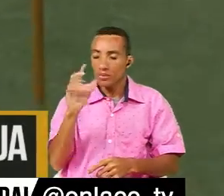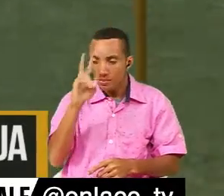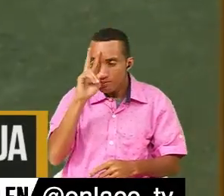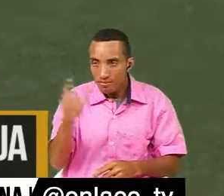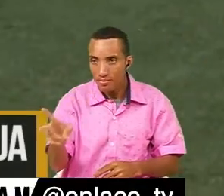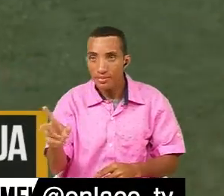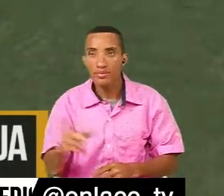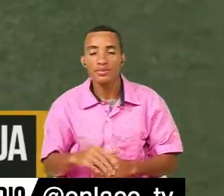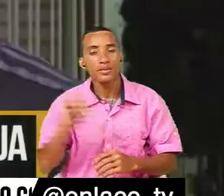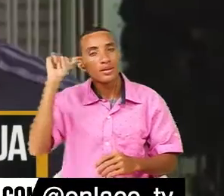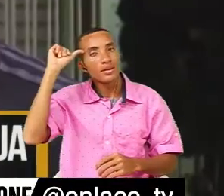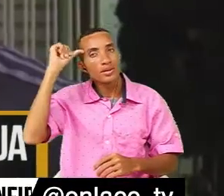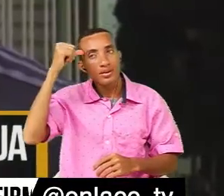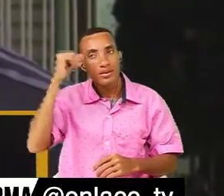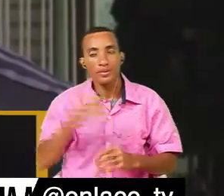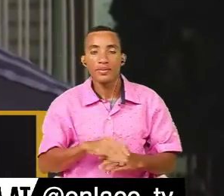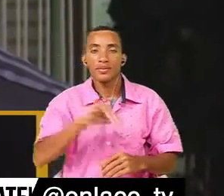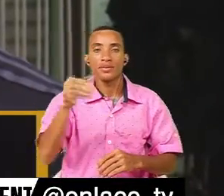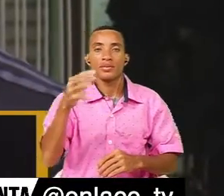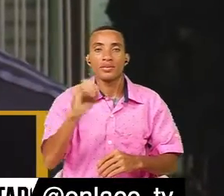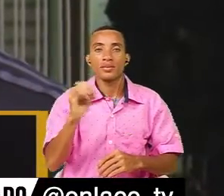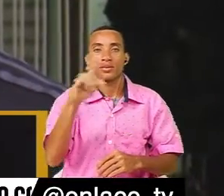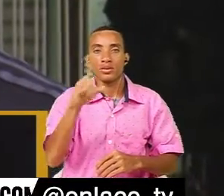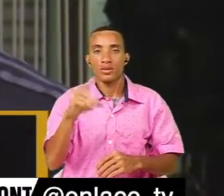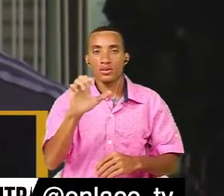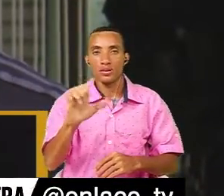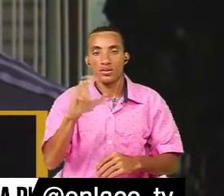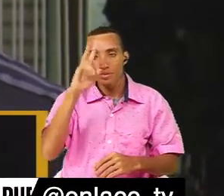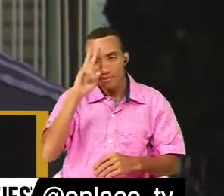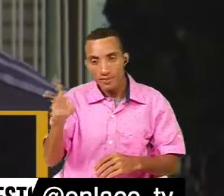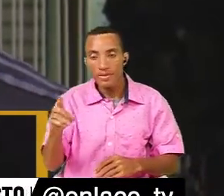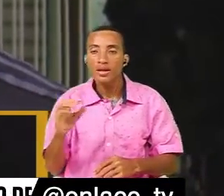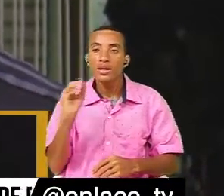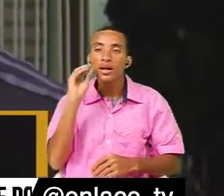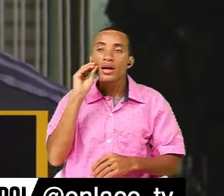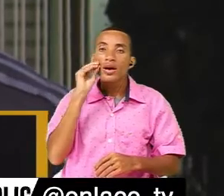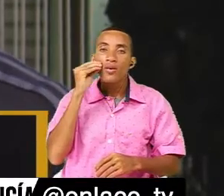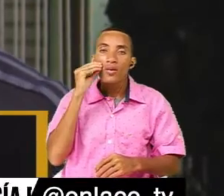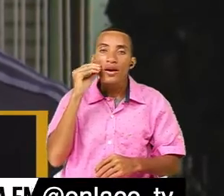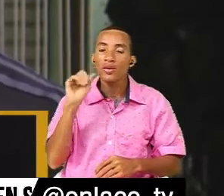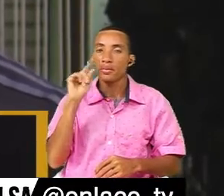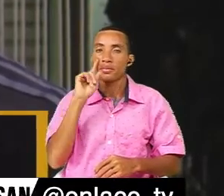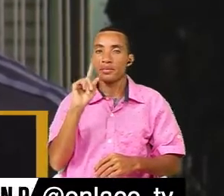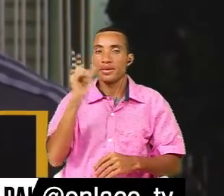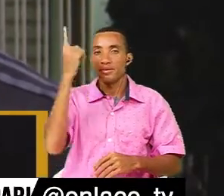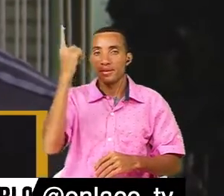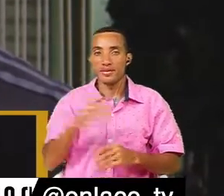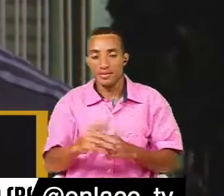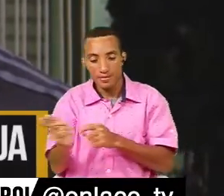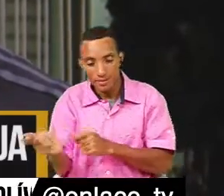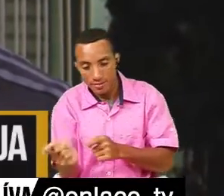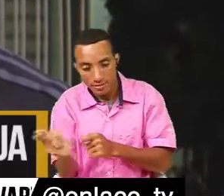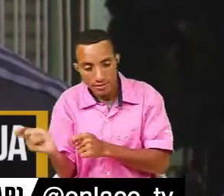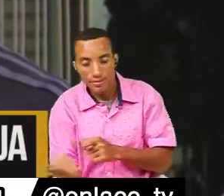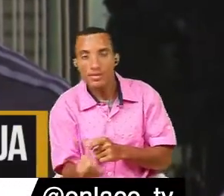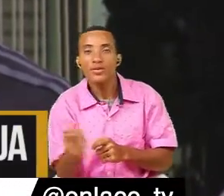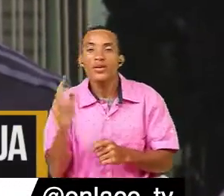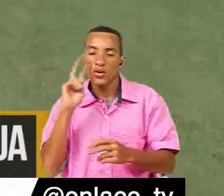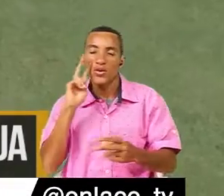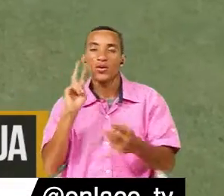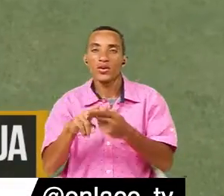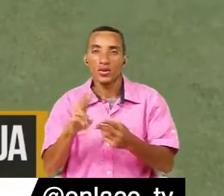ciudad. Claro, José Cuadros, en homenaje a José Cuadros, es abuelo mío, pionero del deporte en Barranca Bermeja, golfista, todos lo conocen, del Club Internacional,